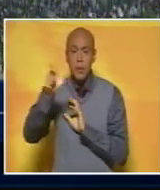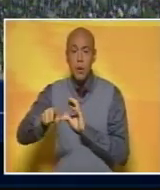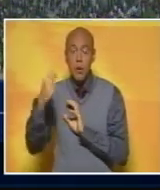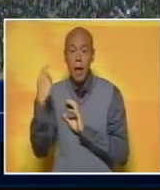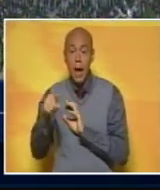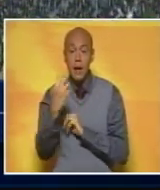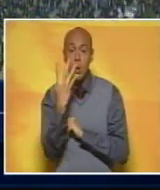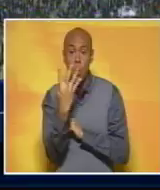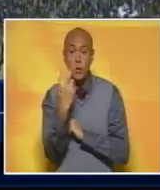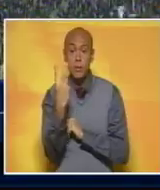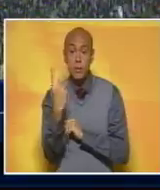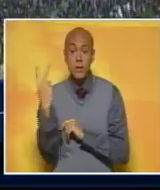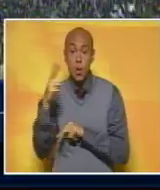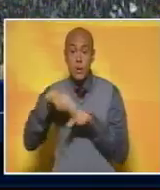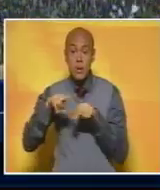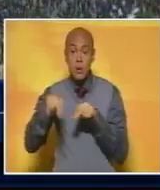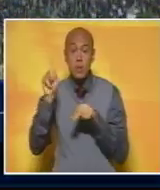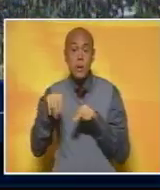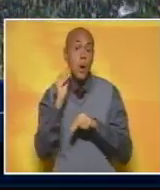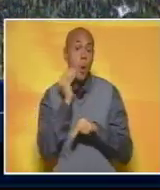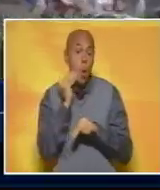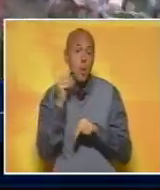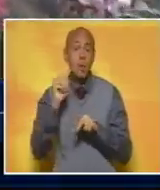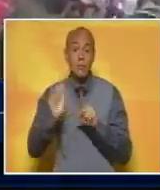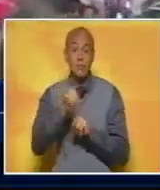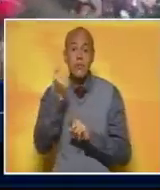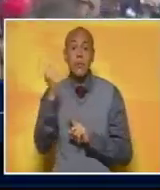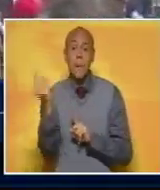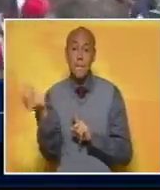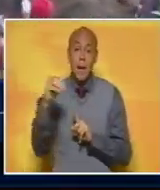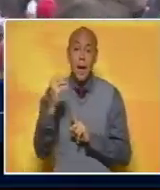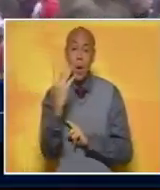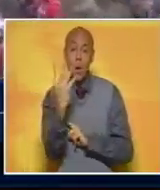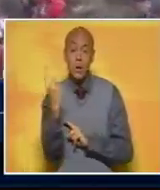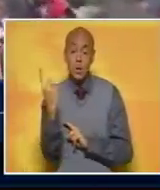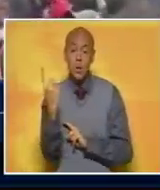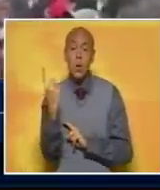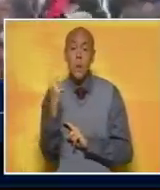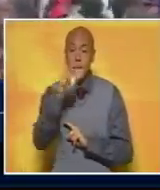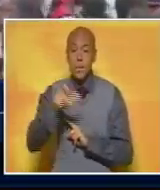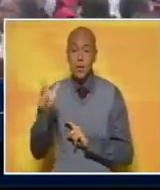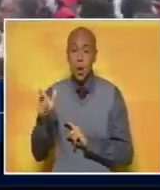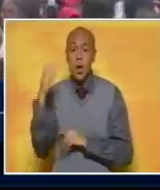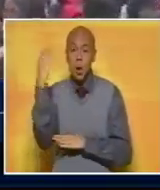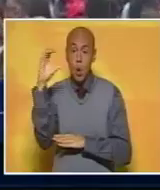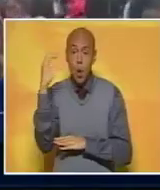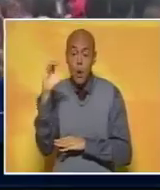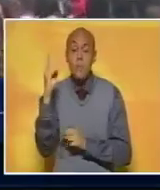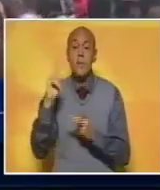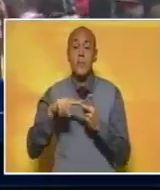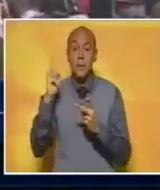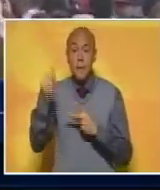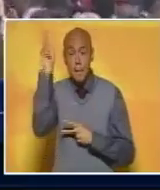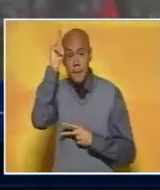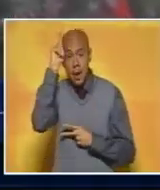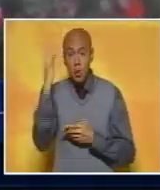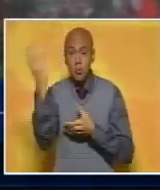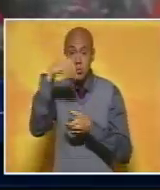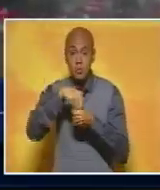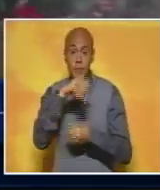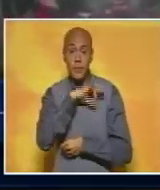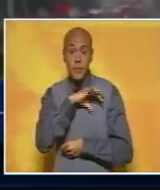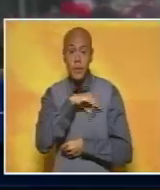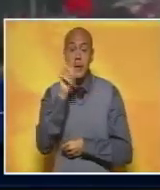hay 422 niños y adolescentes y también 41 extranjeros, en su mayoría colombianos y peruanos, mientras que el